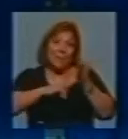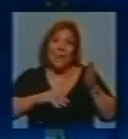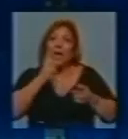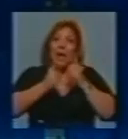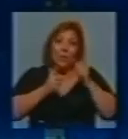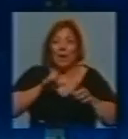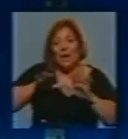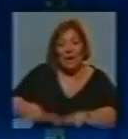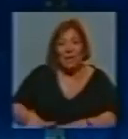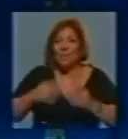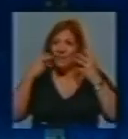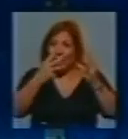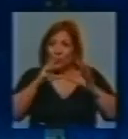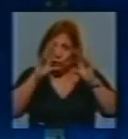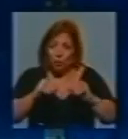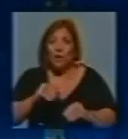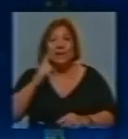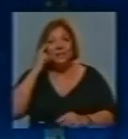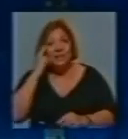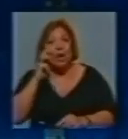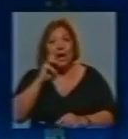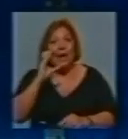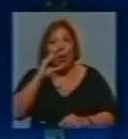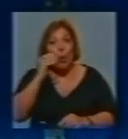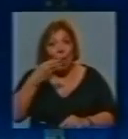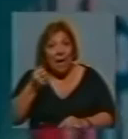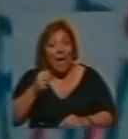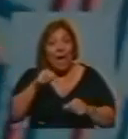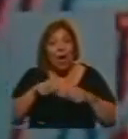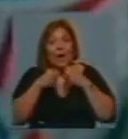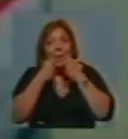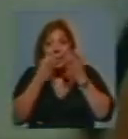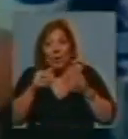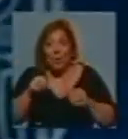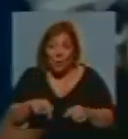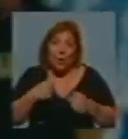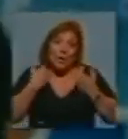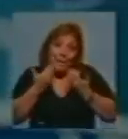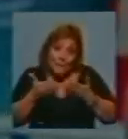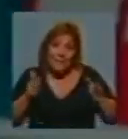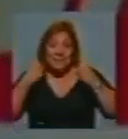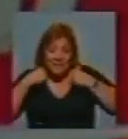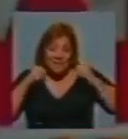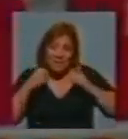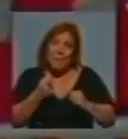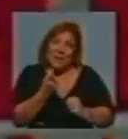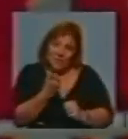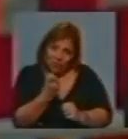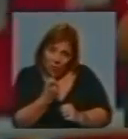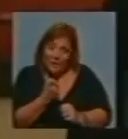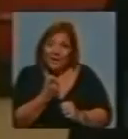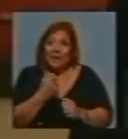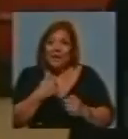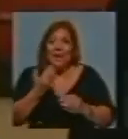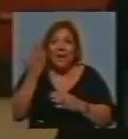Algunos quedaron en Montevideo y otros, como el chino Recoba, se recuperan. Hoy empecé a entrenar un poco más fuerte